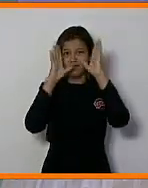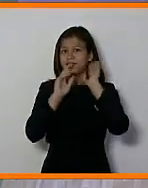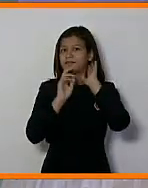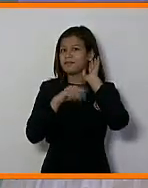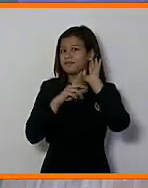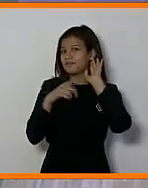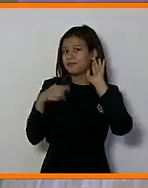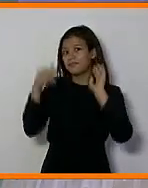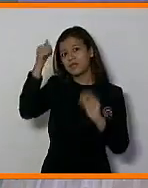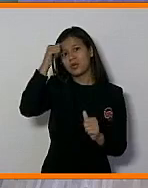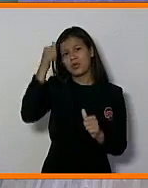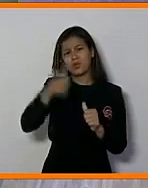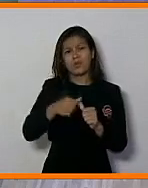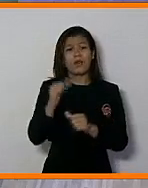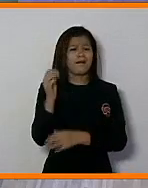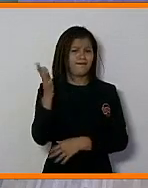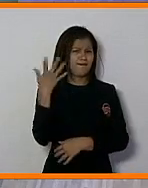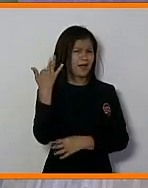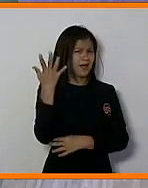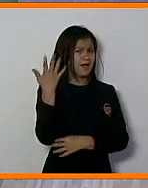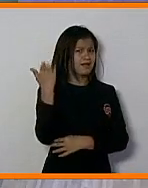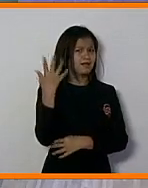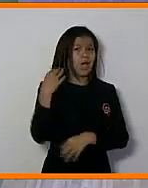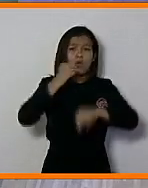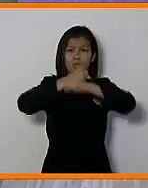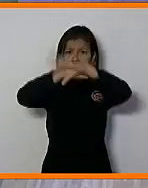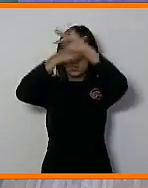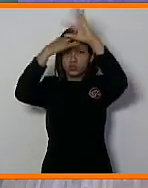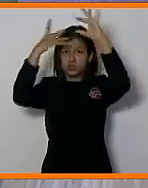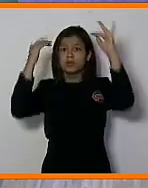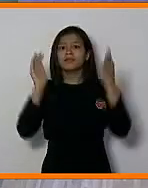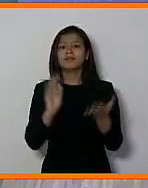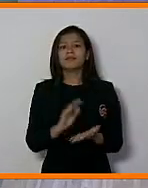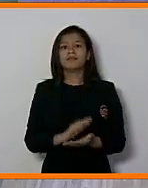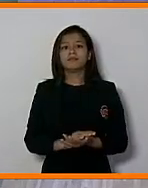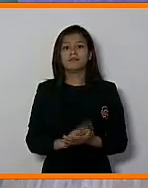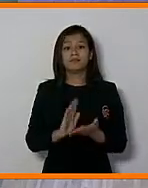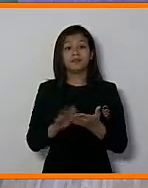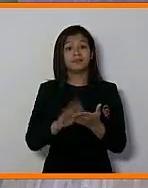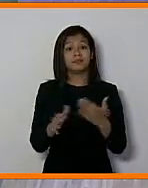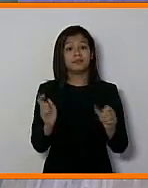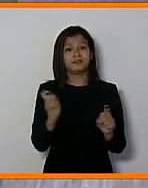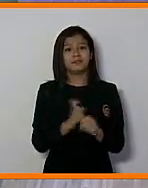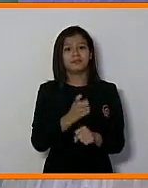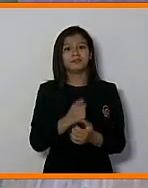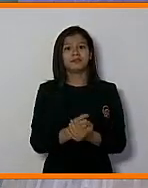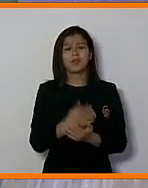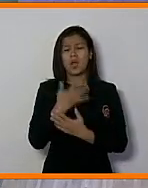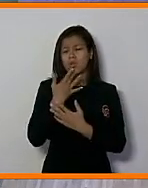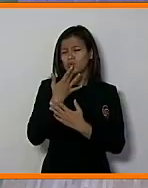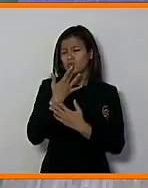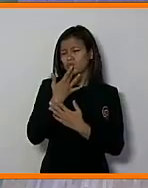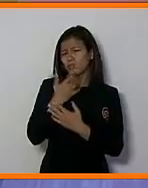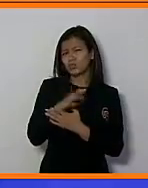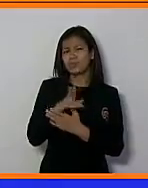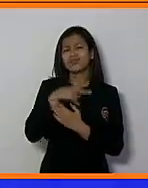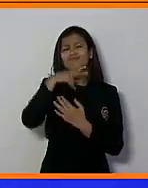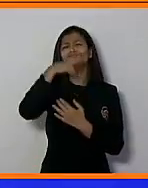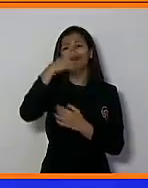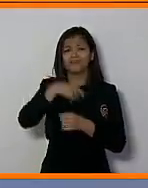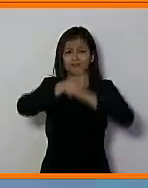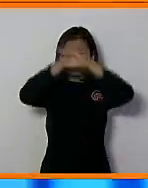diaria. Recuerda que es tan fácil como soñar y ganar. Te deseo muchísima suerte y espero que todos tus sueños se te hagan